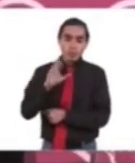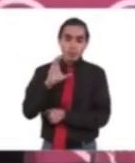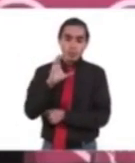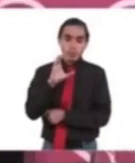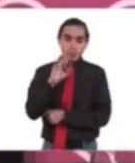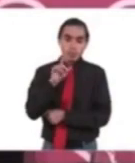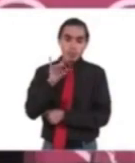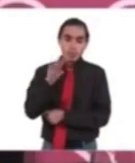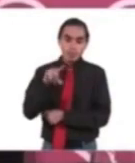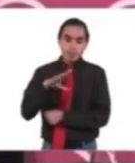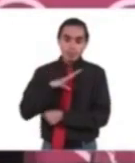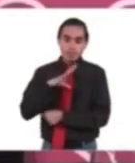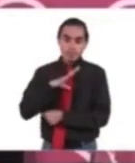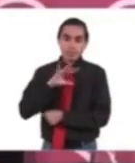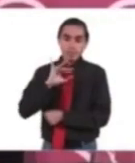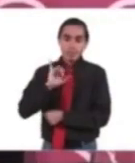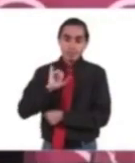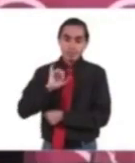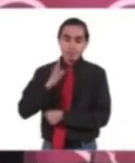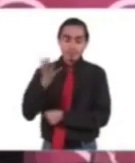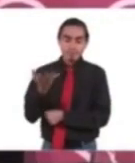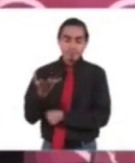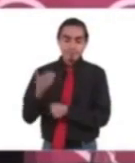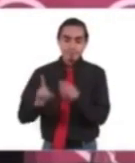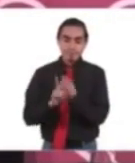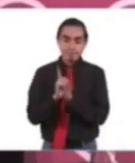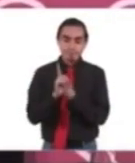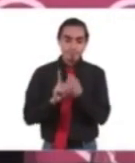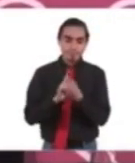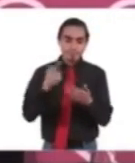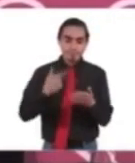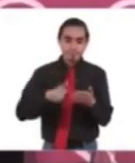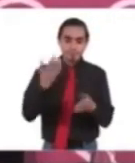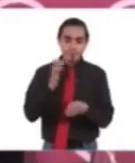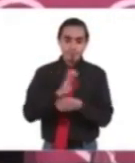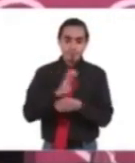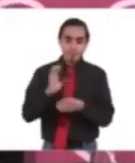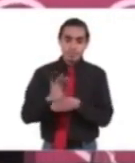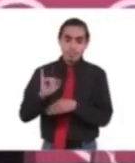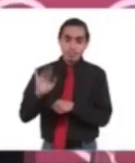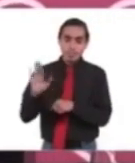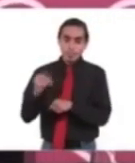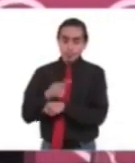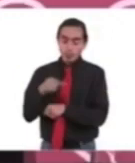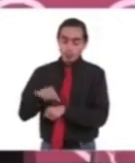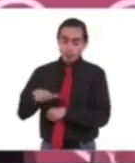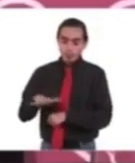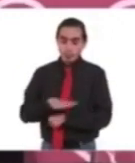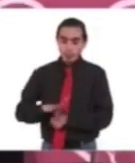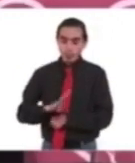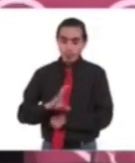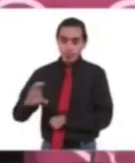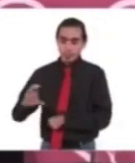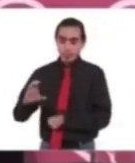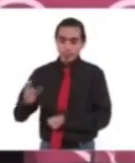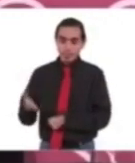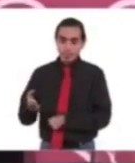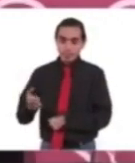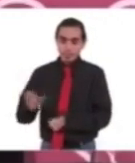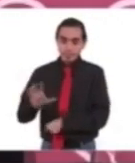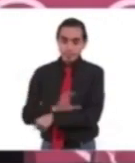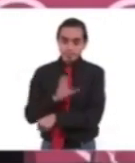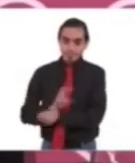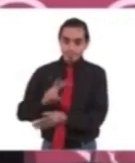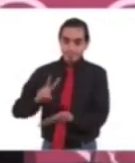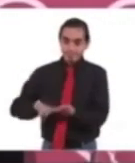resiente es precisamente en la suspensión de venta de electricidad a Baja California. Y una cosa similar sucede